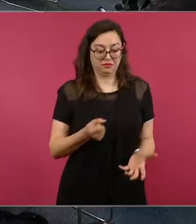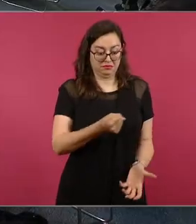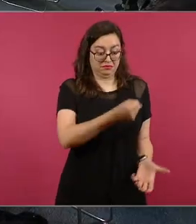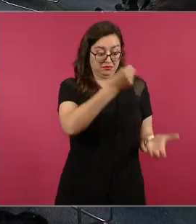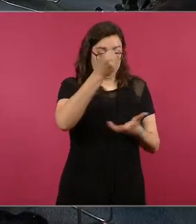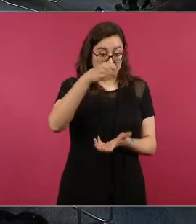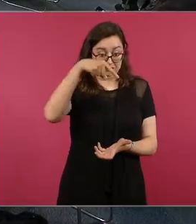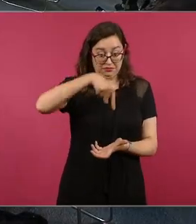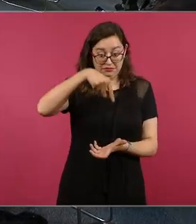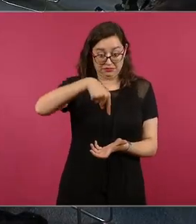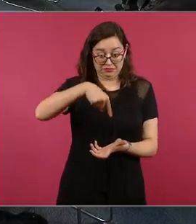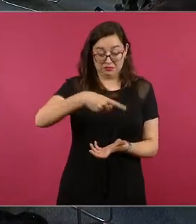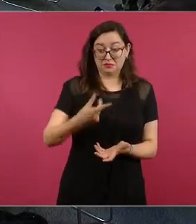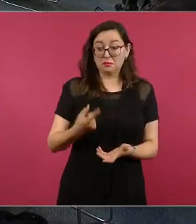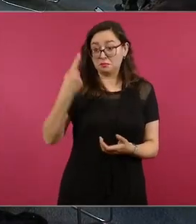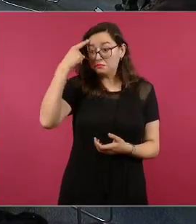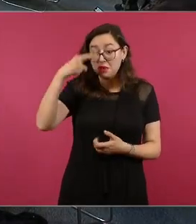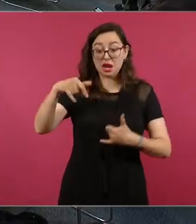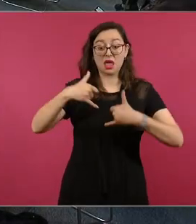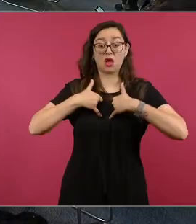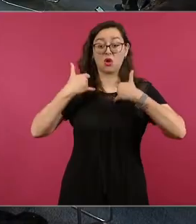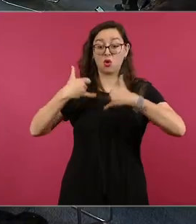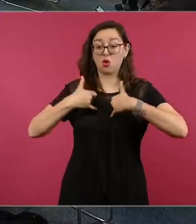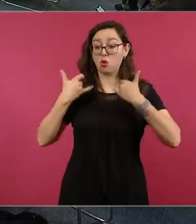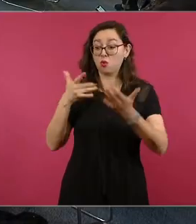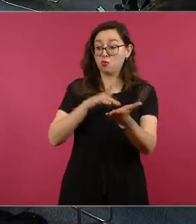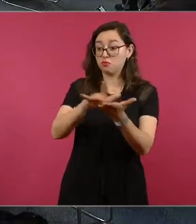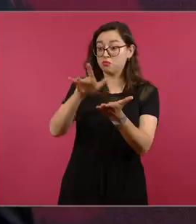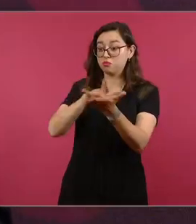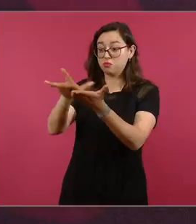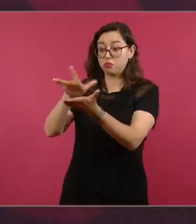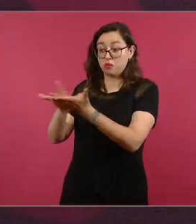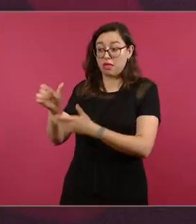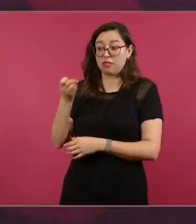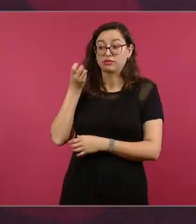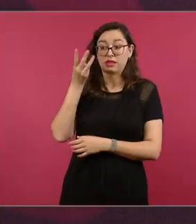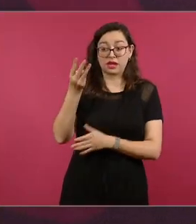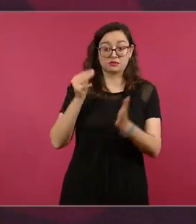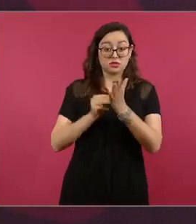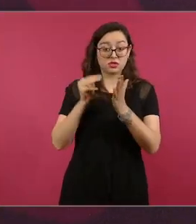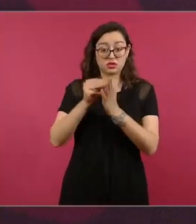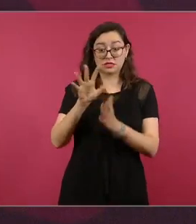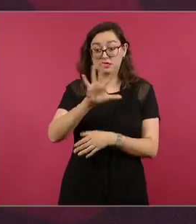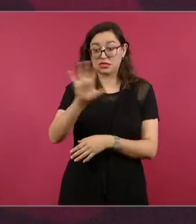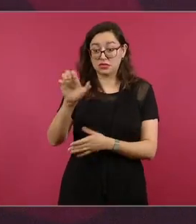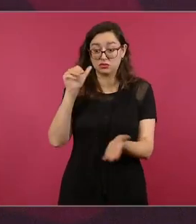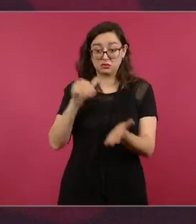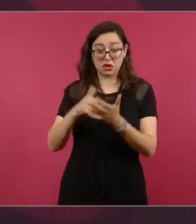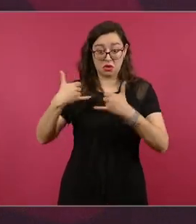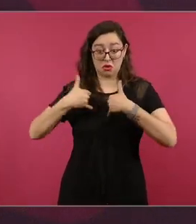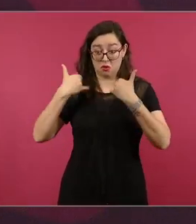construyendo el futuro que apoya a tres millones quinientos mil jóvenes